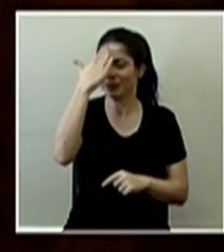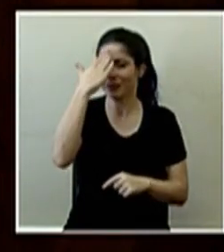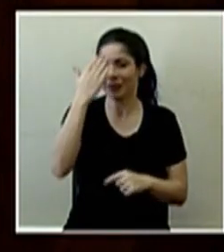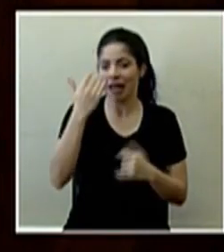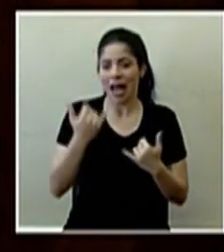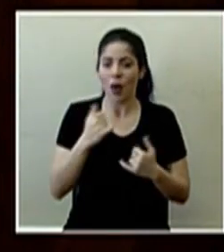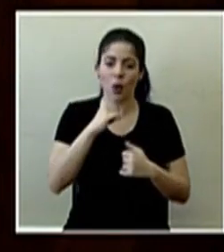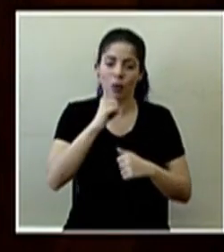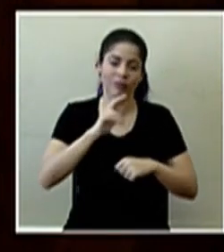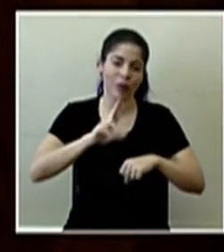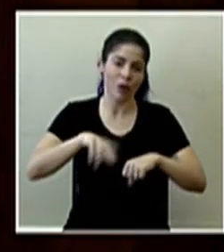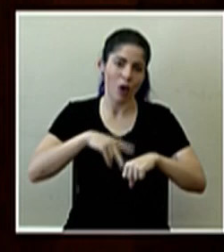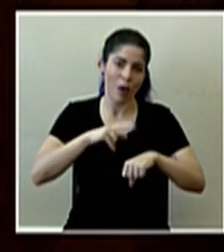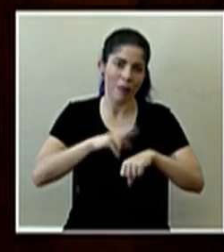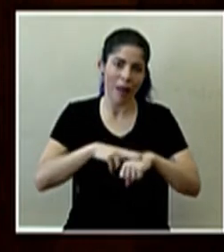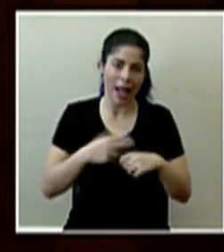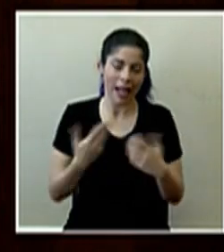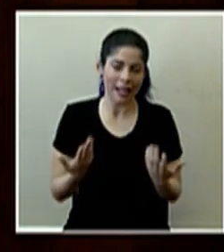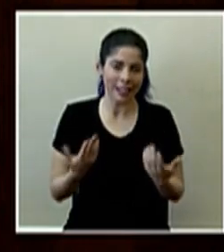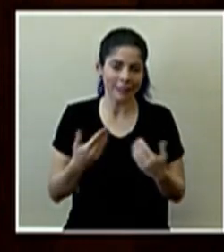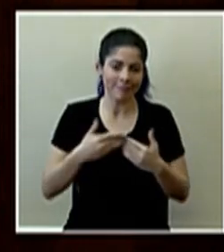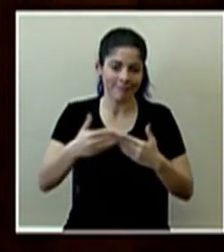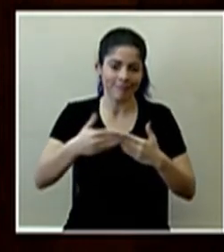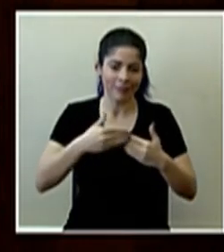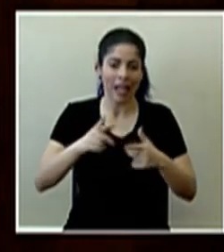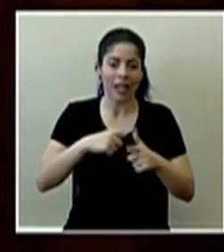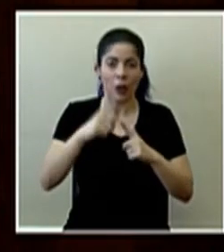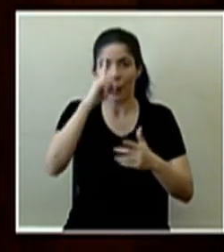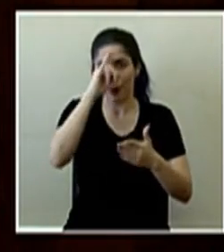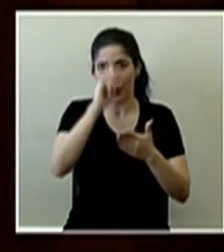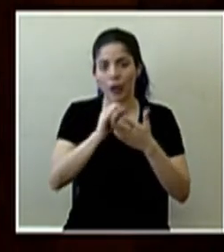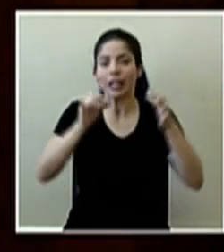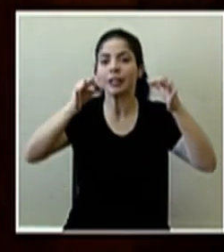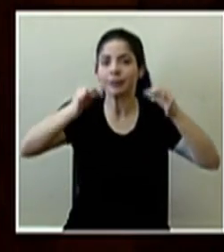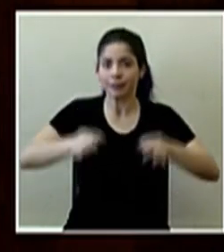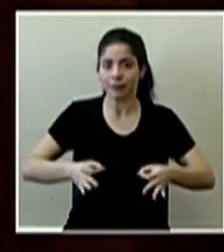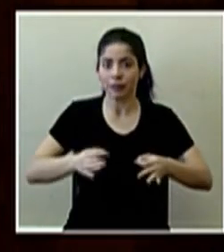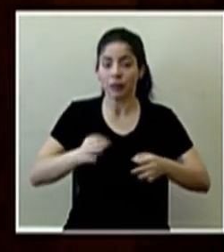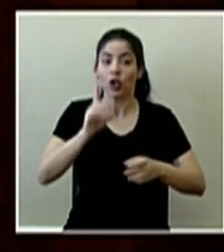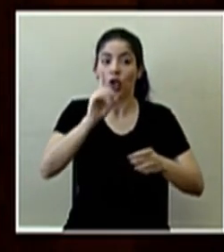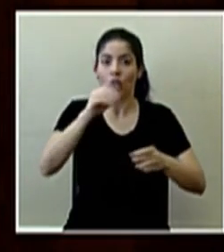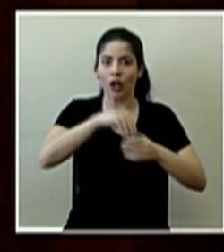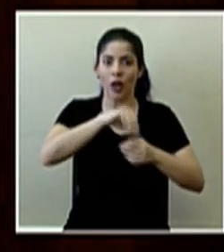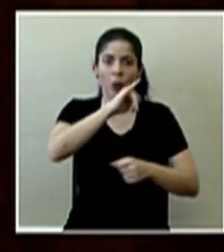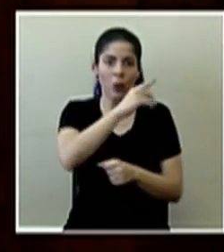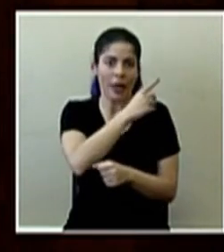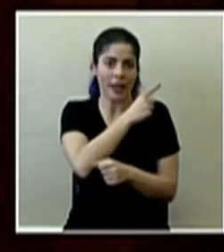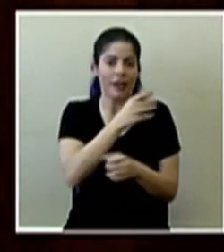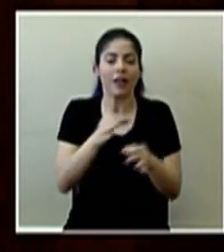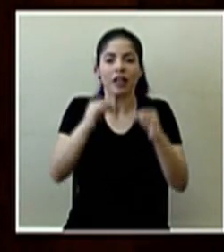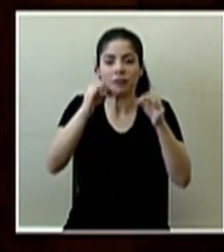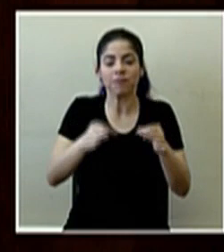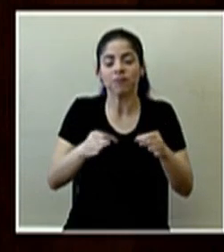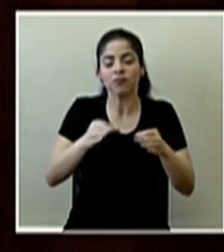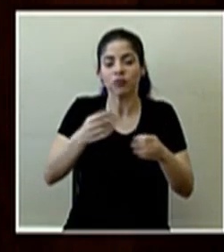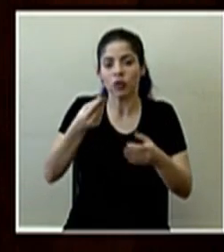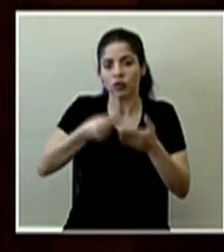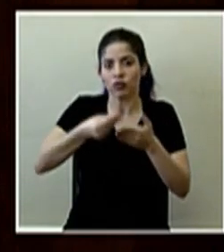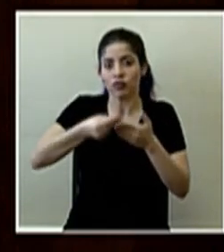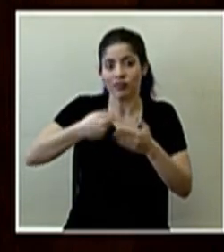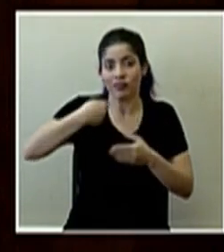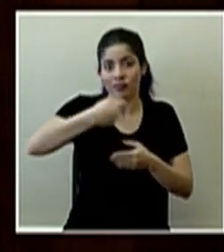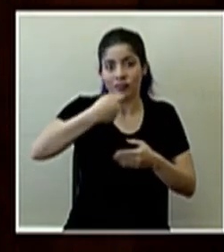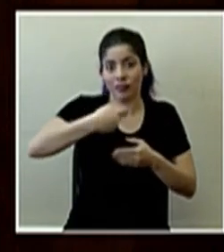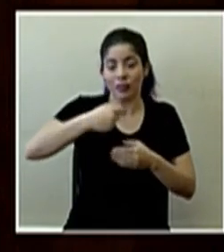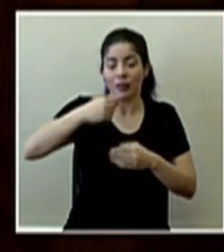son tiempos normales y por eso se tomó la decisión en Junta Directiva de esa reducción en la